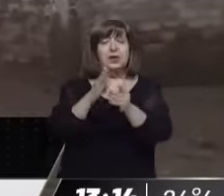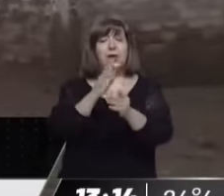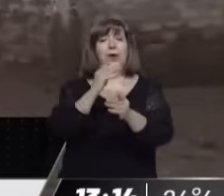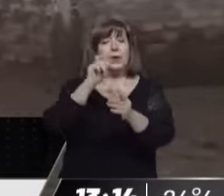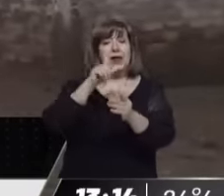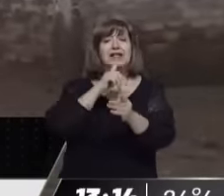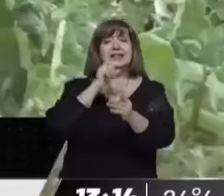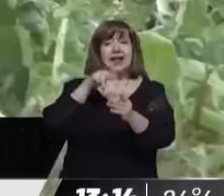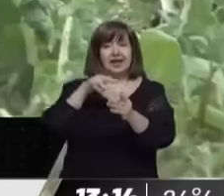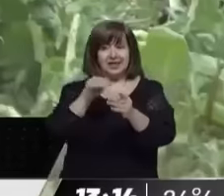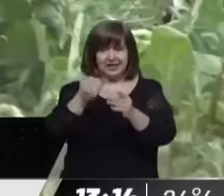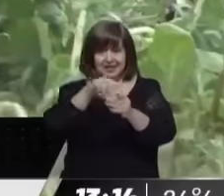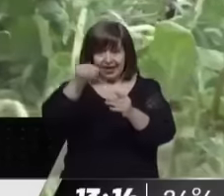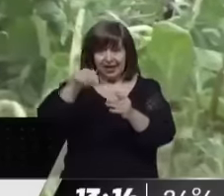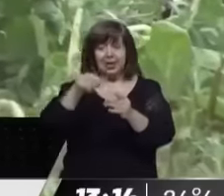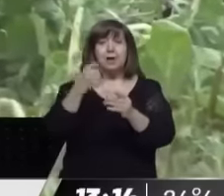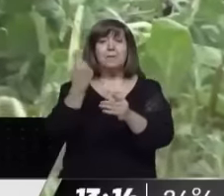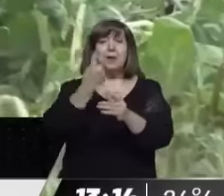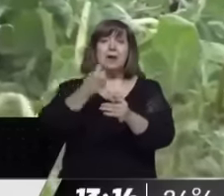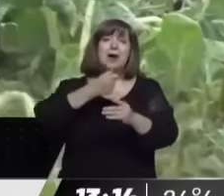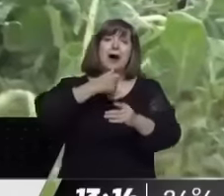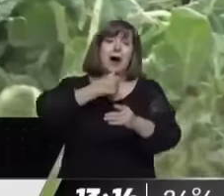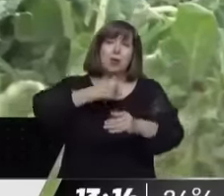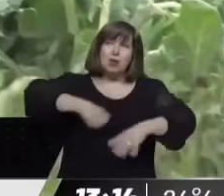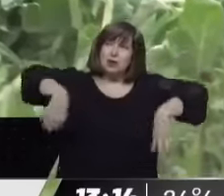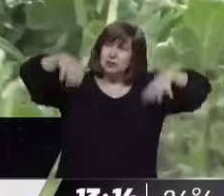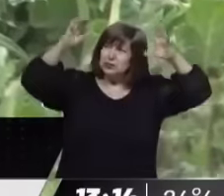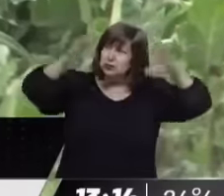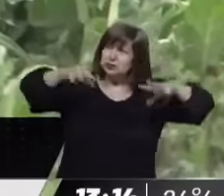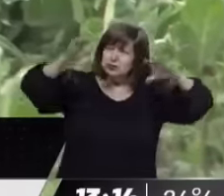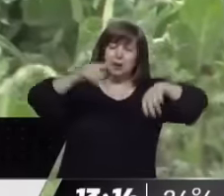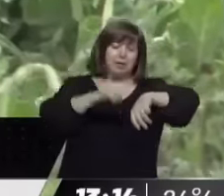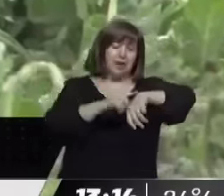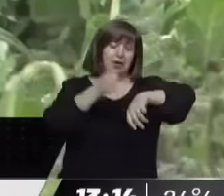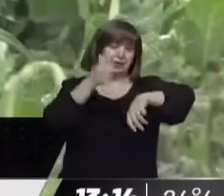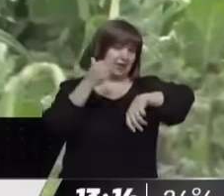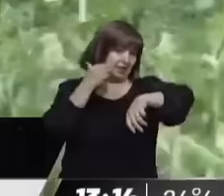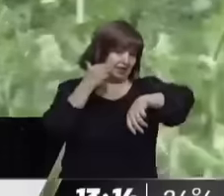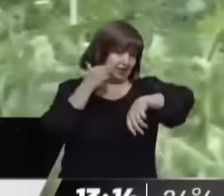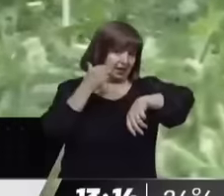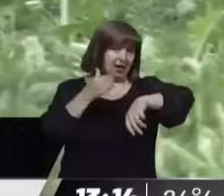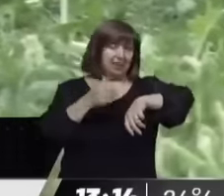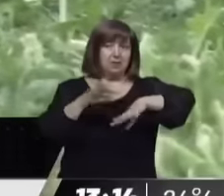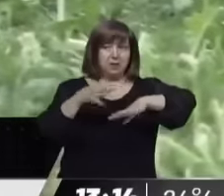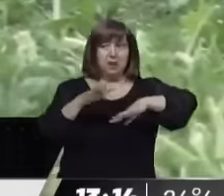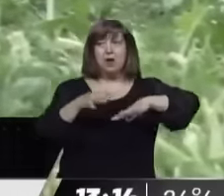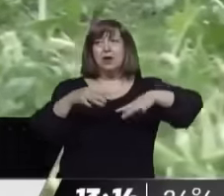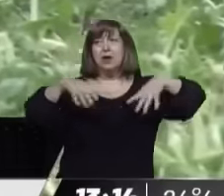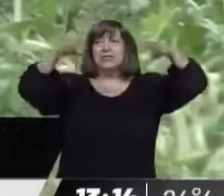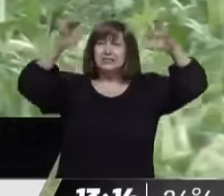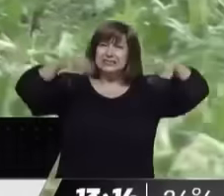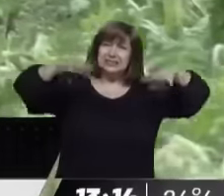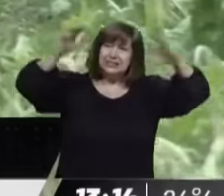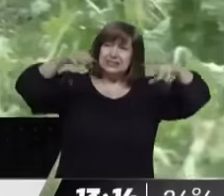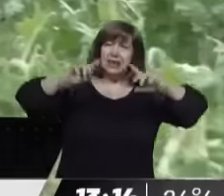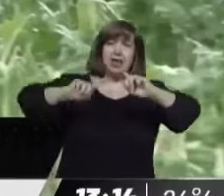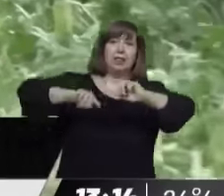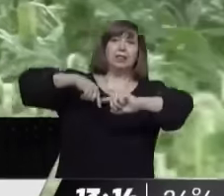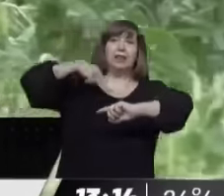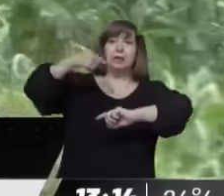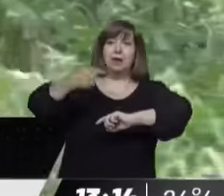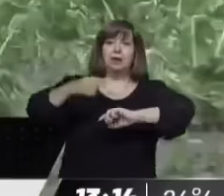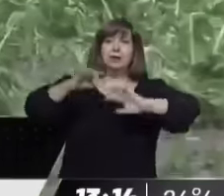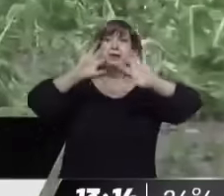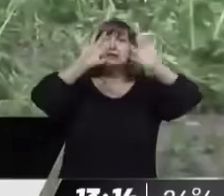Beltrán y alrededores. Primero fue el agua muy fuerte después de las 6 de la tarde, no sé si te tocó vivirlo en algún punto de la provincia. Sí. Luego el